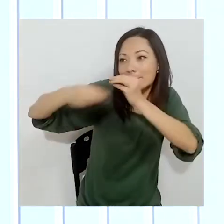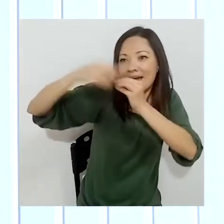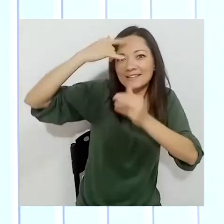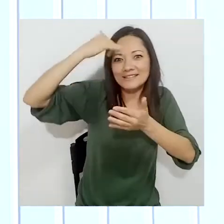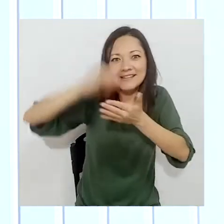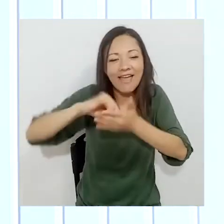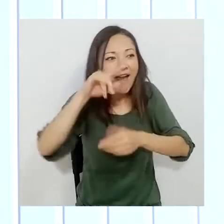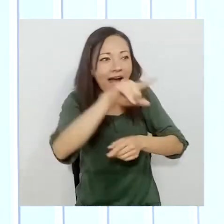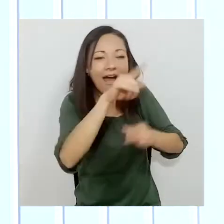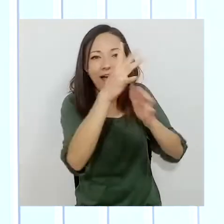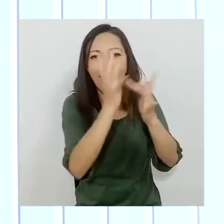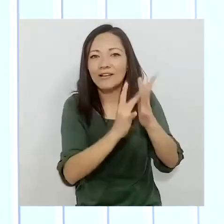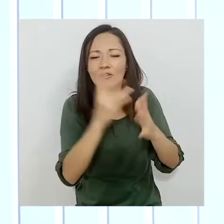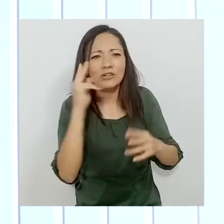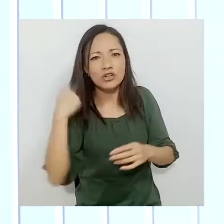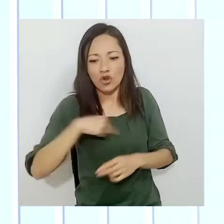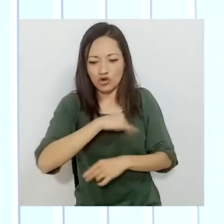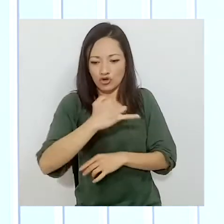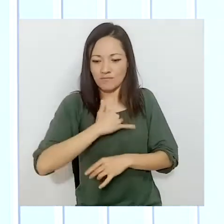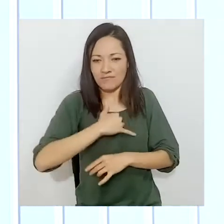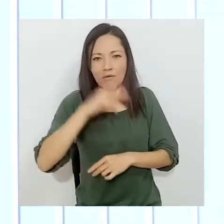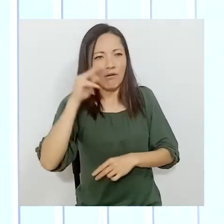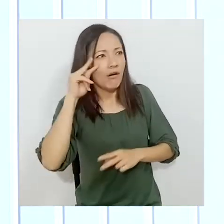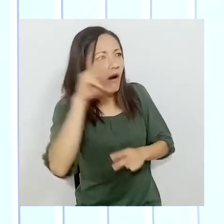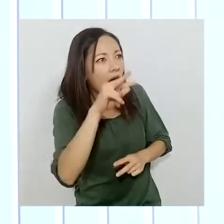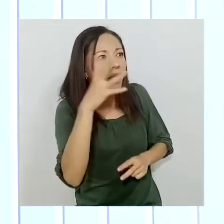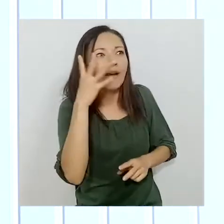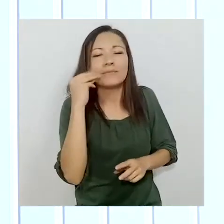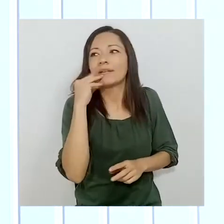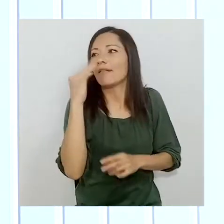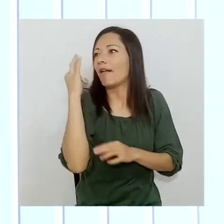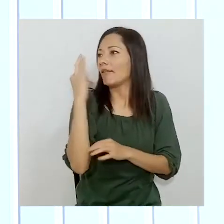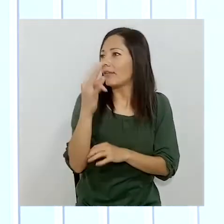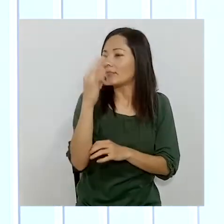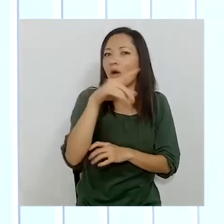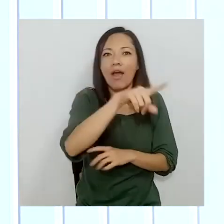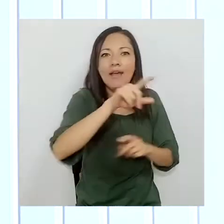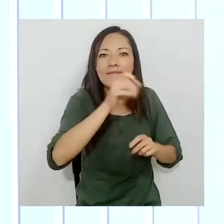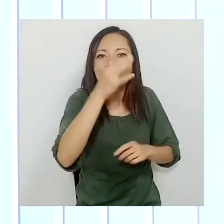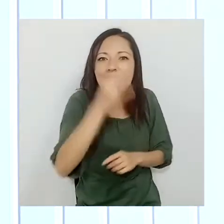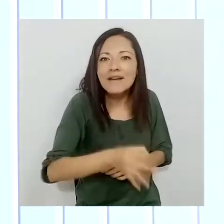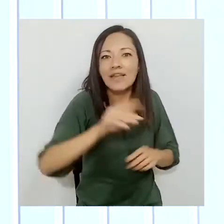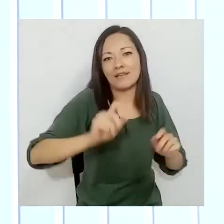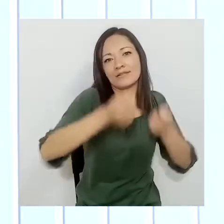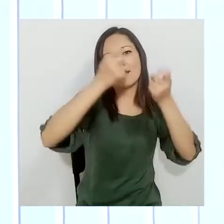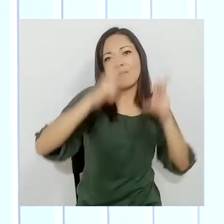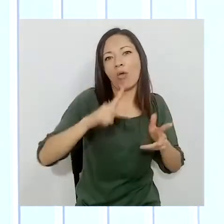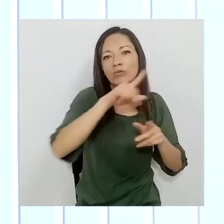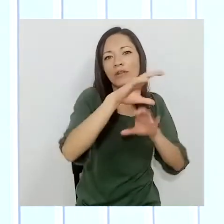nosotros mismos hemos oído y sabemos que verdaderamente este es el Salvador del mundo, el Cristo.